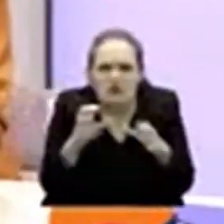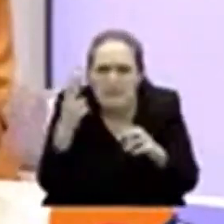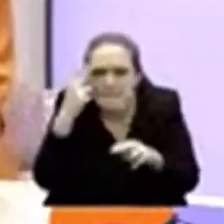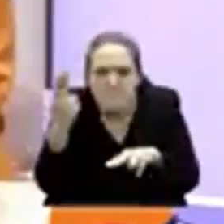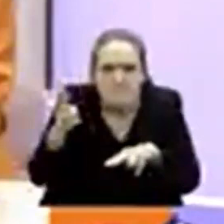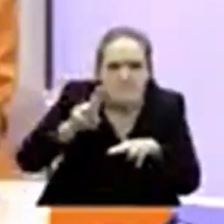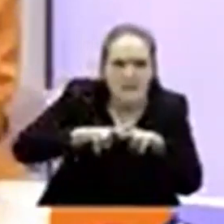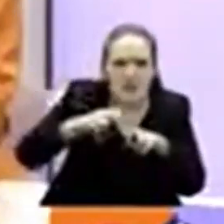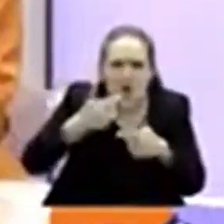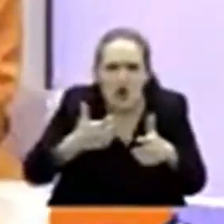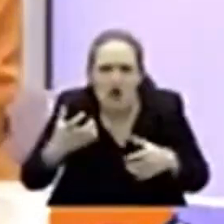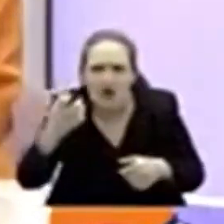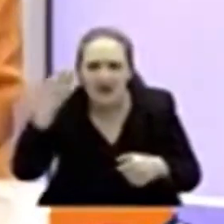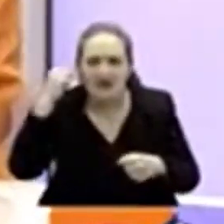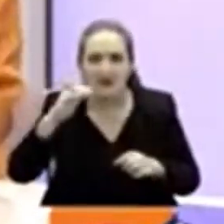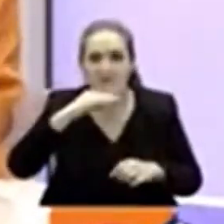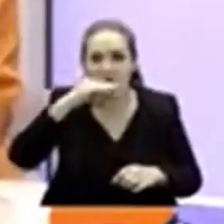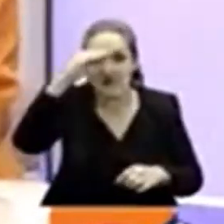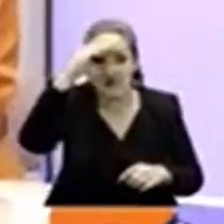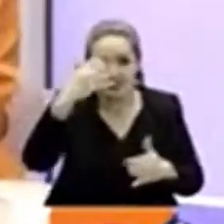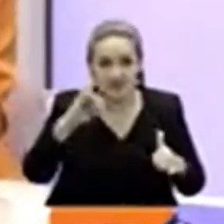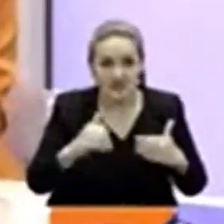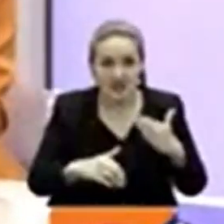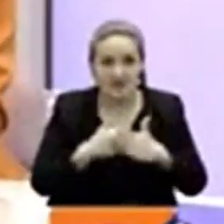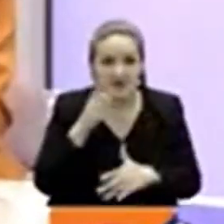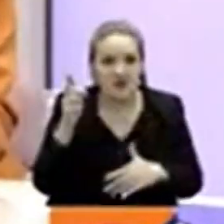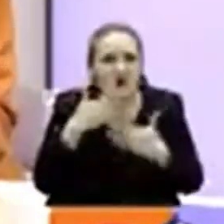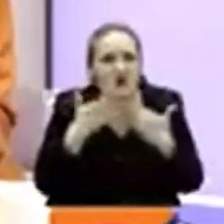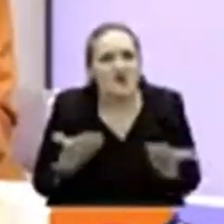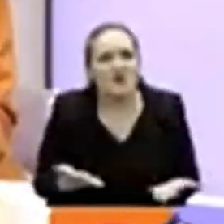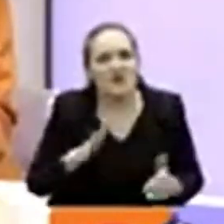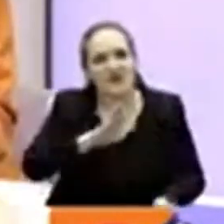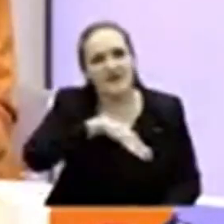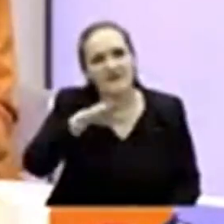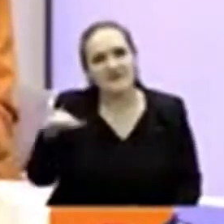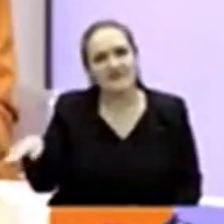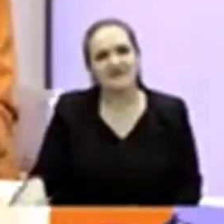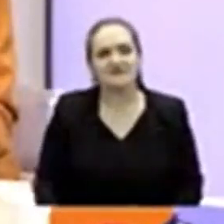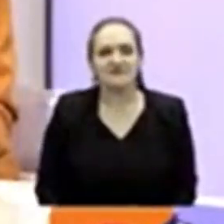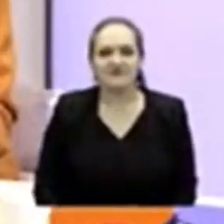buenas noches. Ya inició la celebración. ¿Cómo está el ambiente en Antioquia?